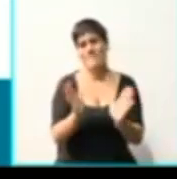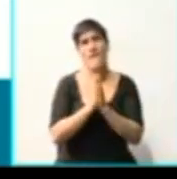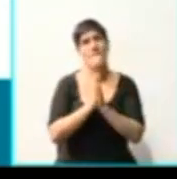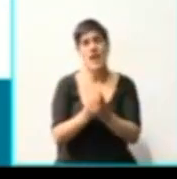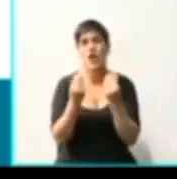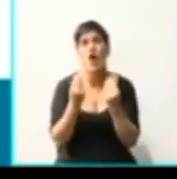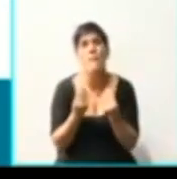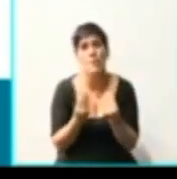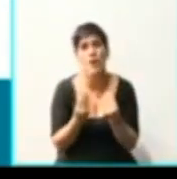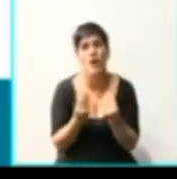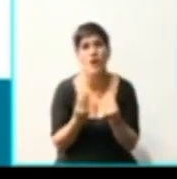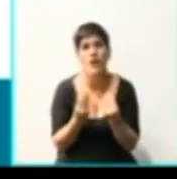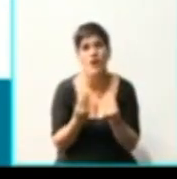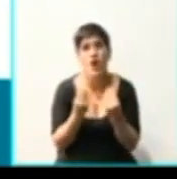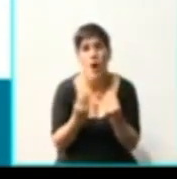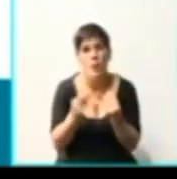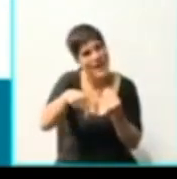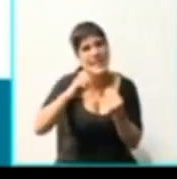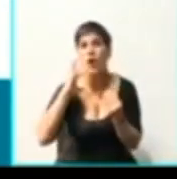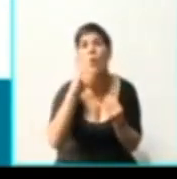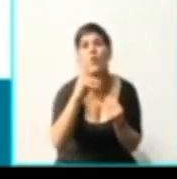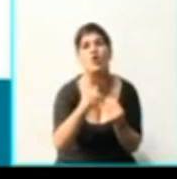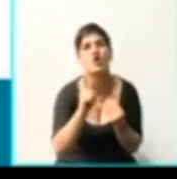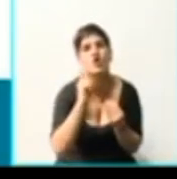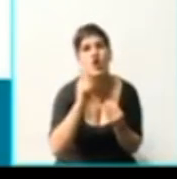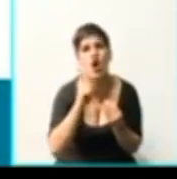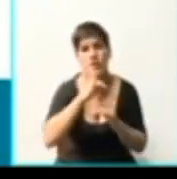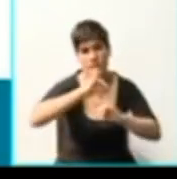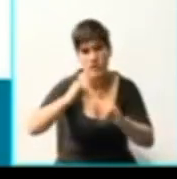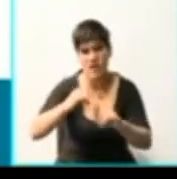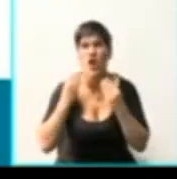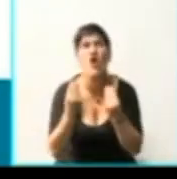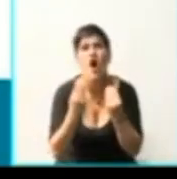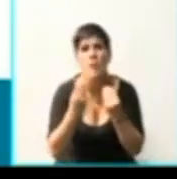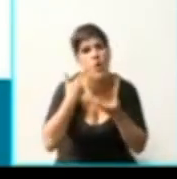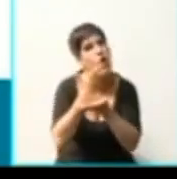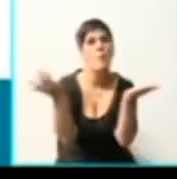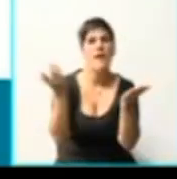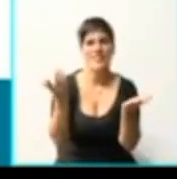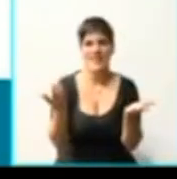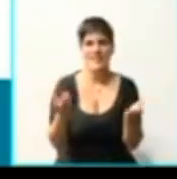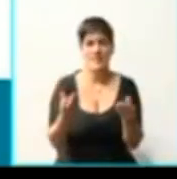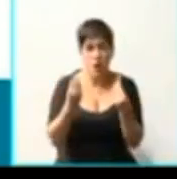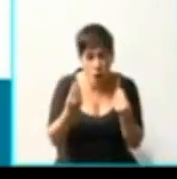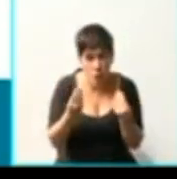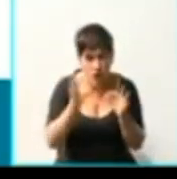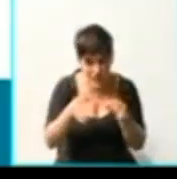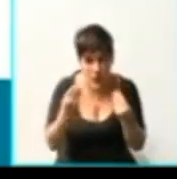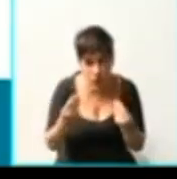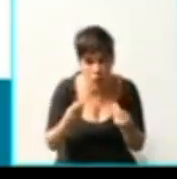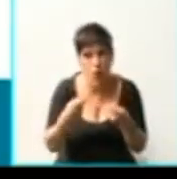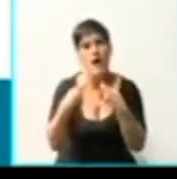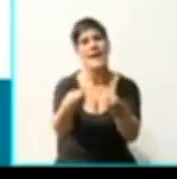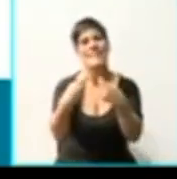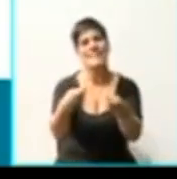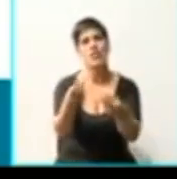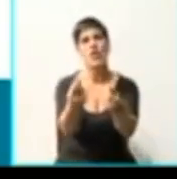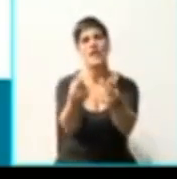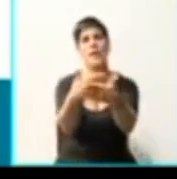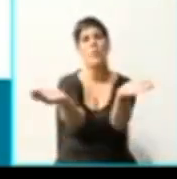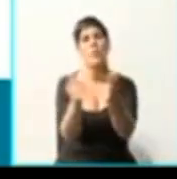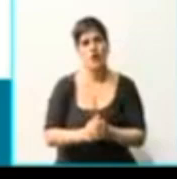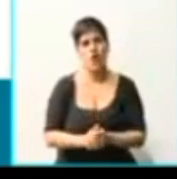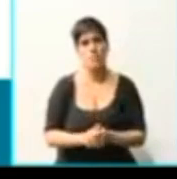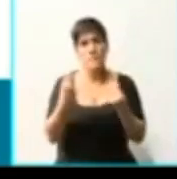¿Cómo este gran curro que estamos denunciando puede haber sido vendido a la sociedad? ¿Saben cómo? Gastando dinero público. Porque